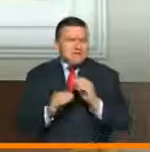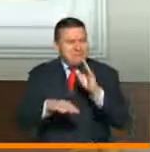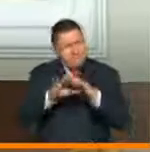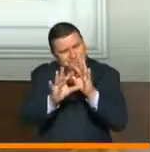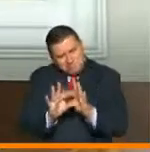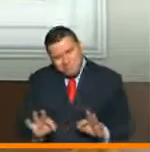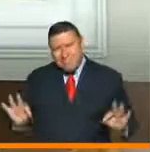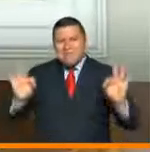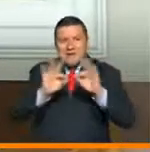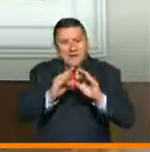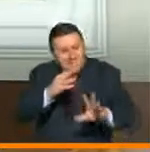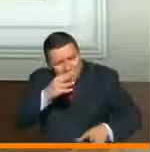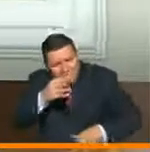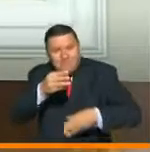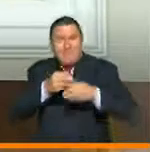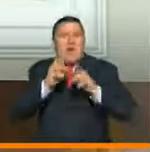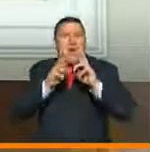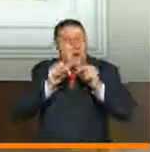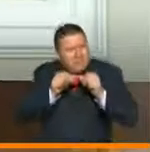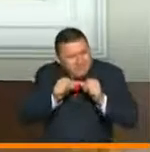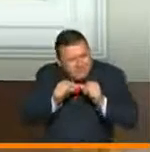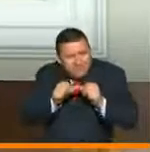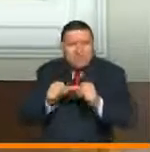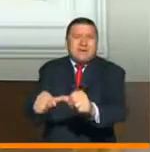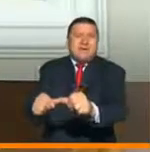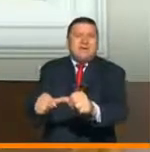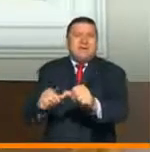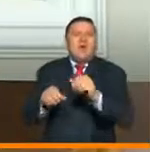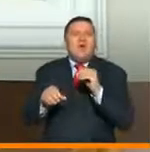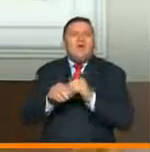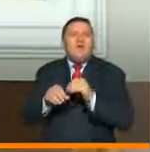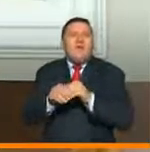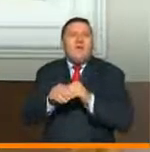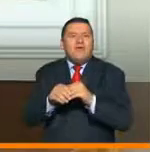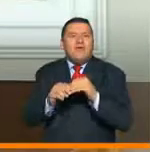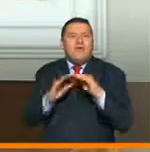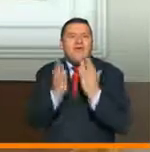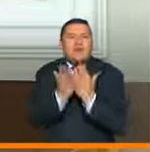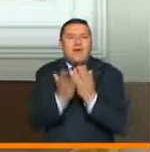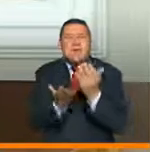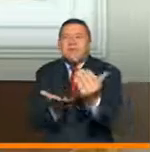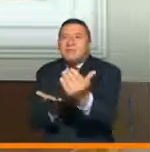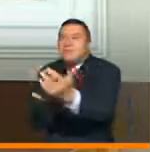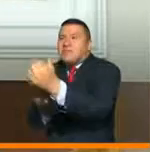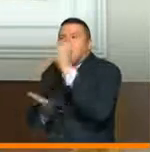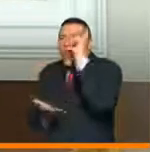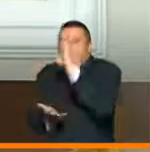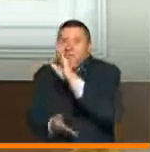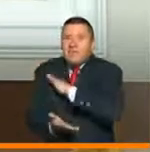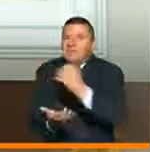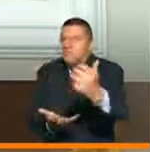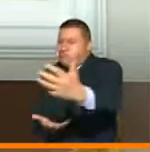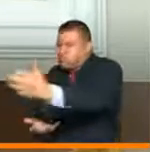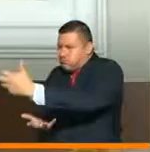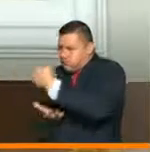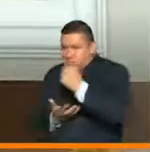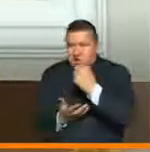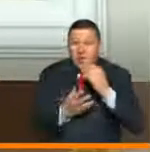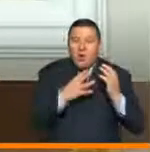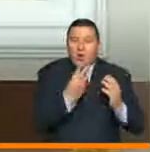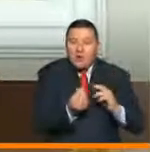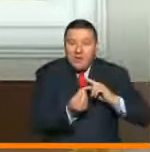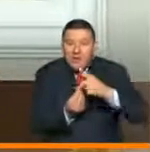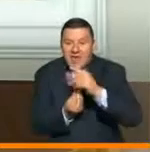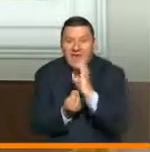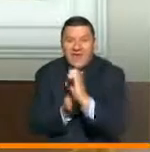es muy importante mantener a través del fondo de solidaridad educativa y el programa generaciones e